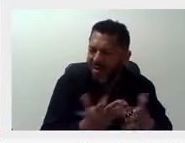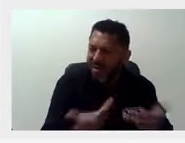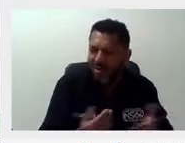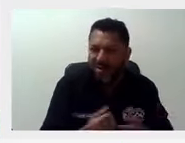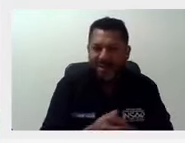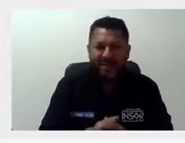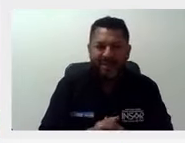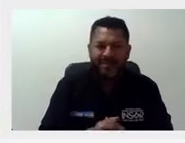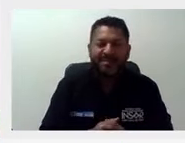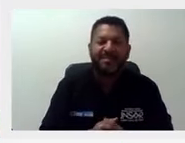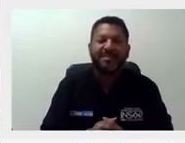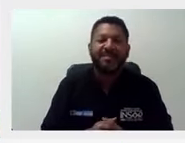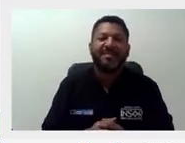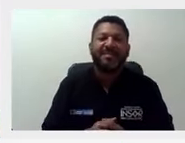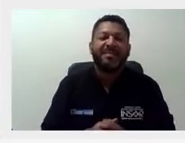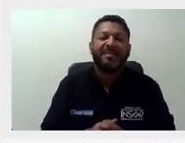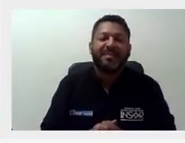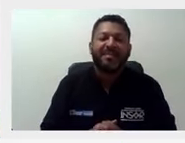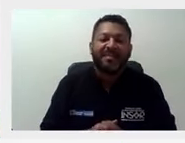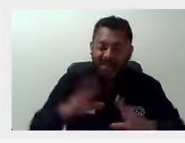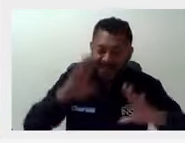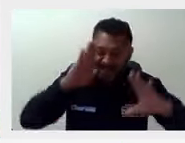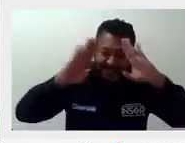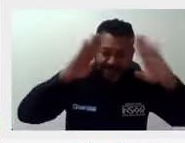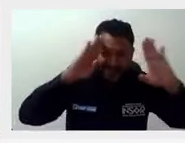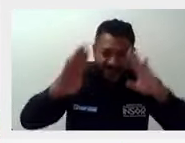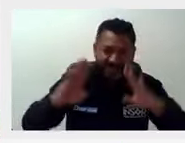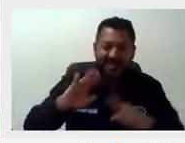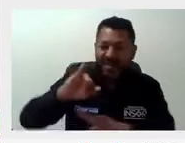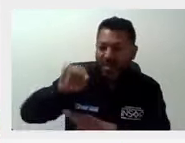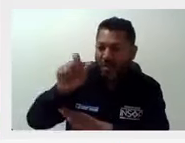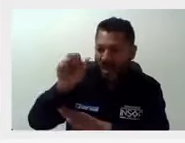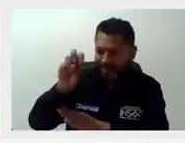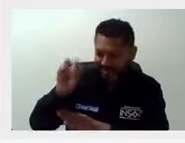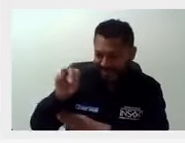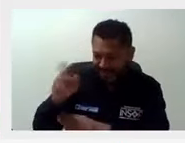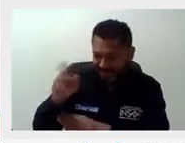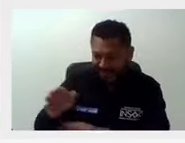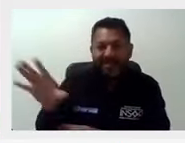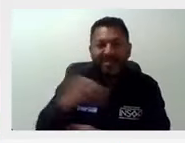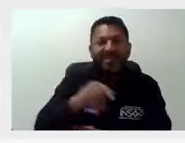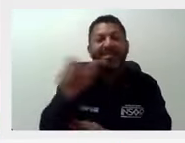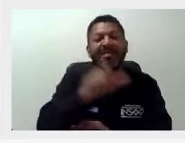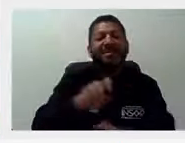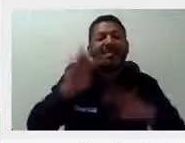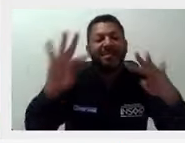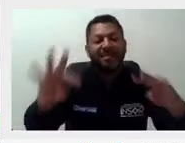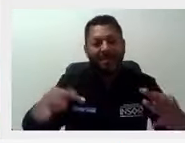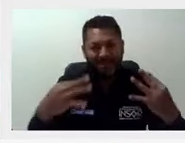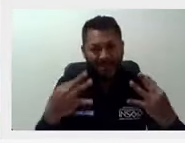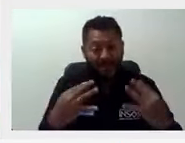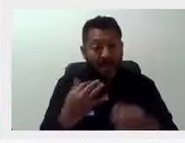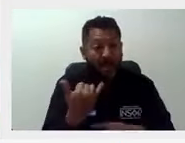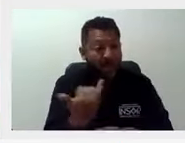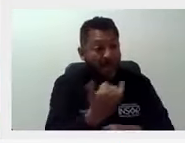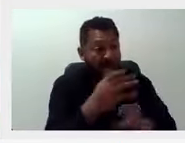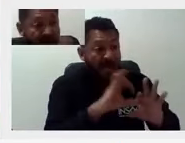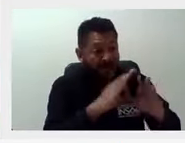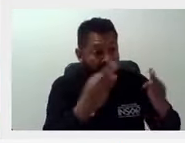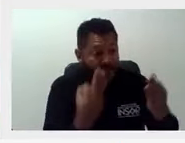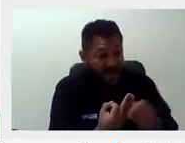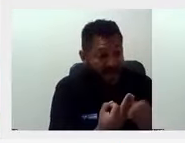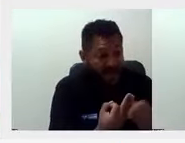Bueno, buenas Juan Camilo, buenas todos los que nos están escuchando. Sé que también muchas familias están hoy convocadas